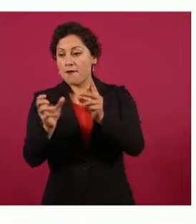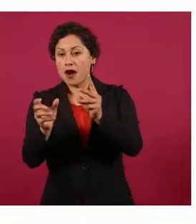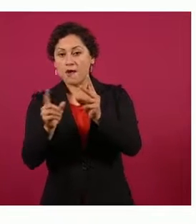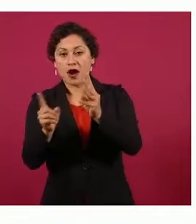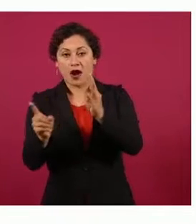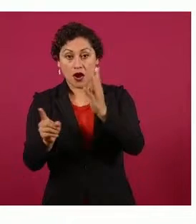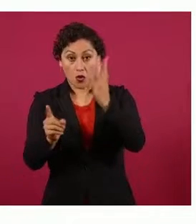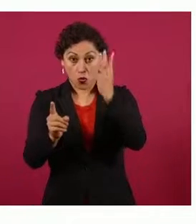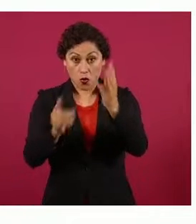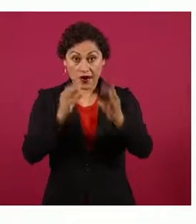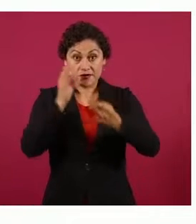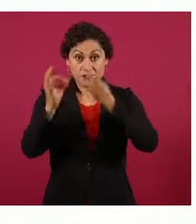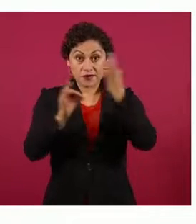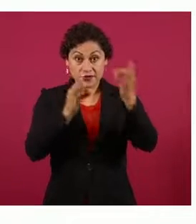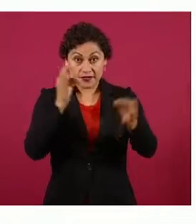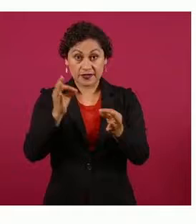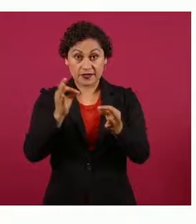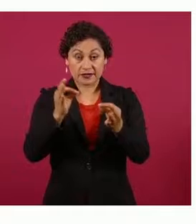en las cadenas de radio,